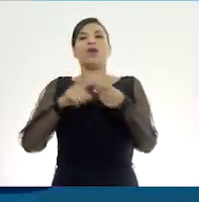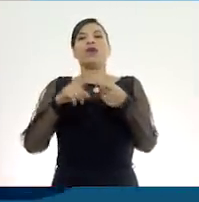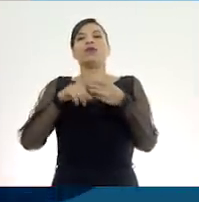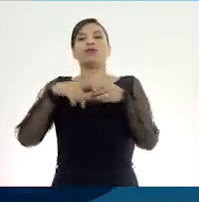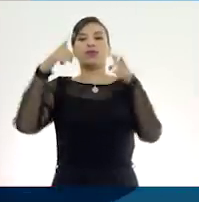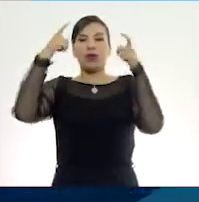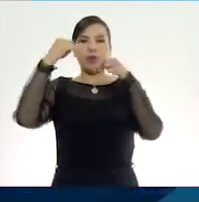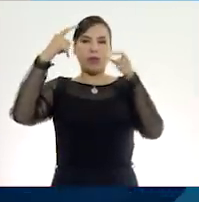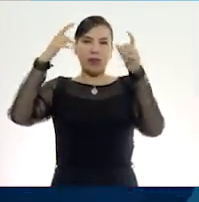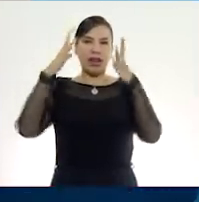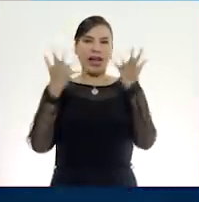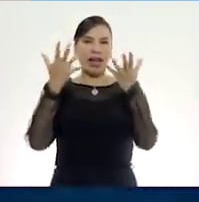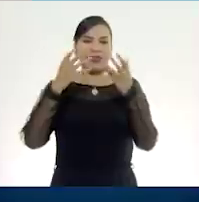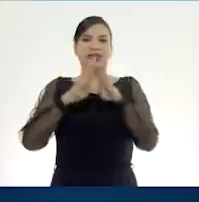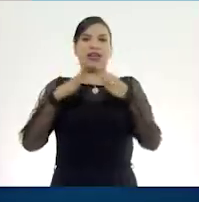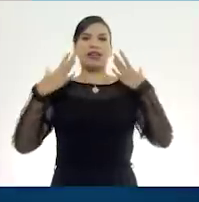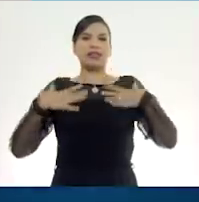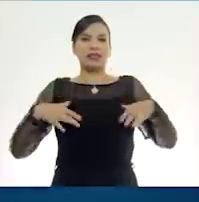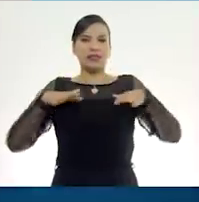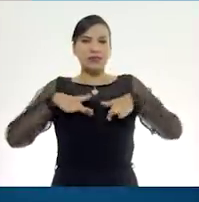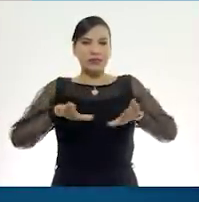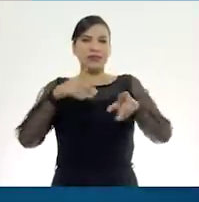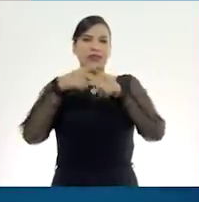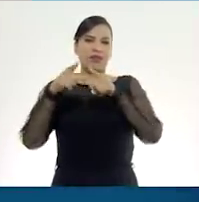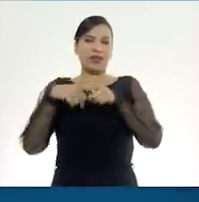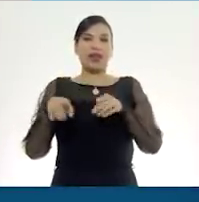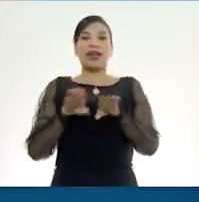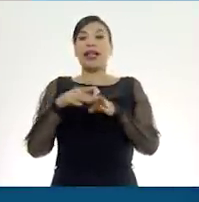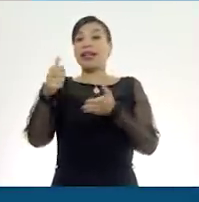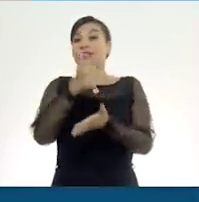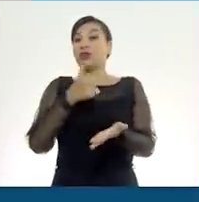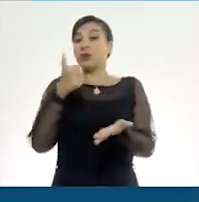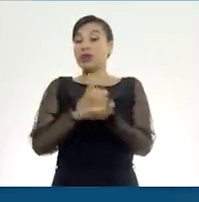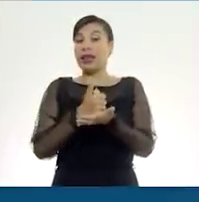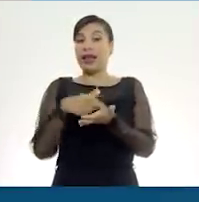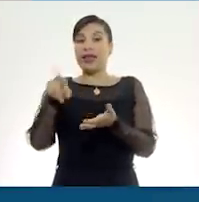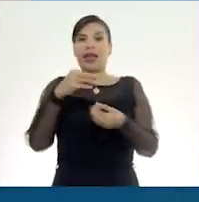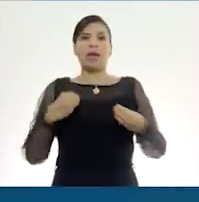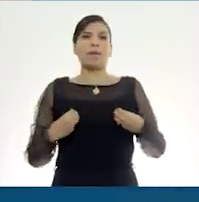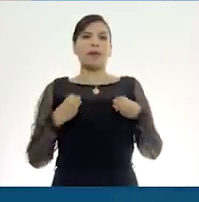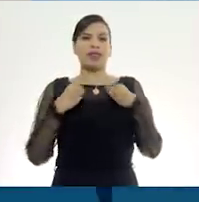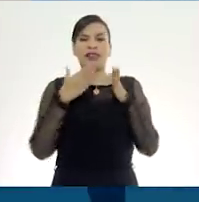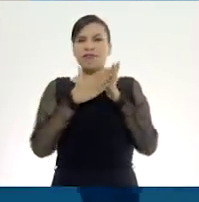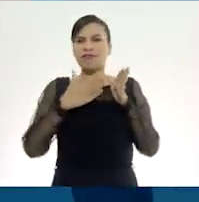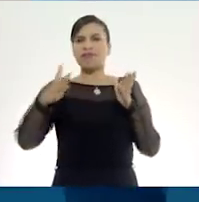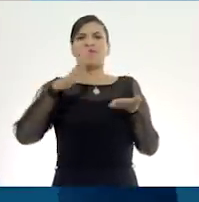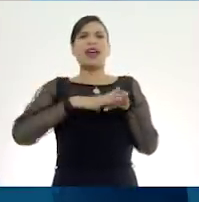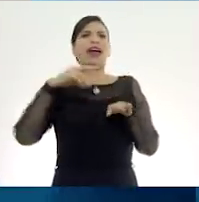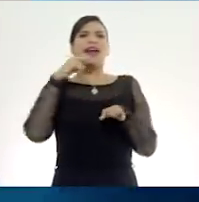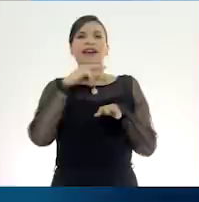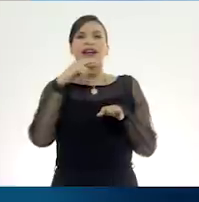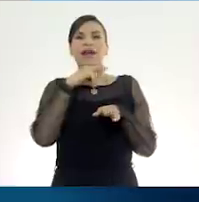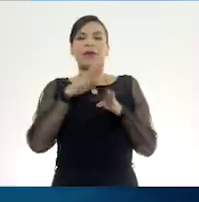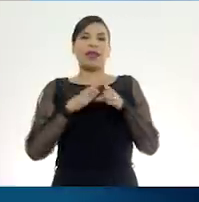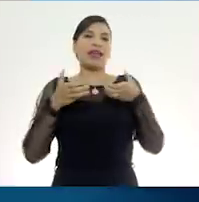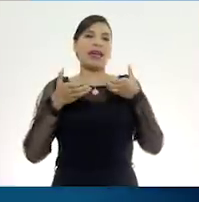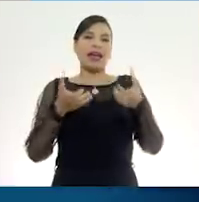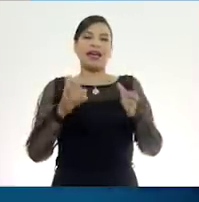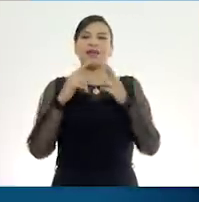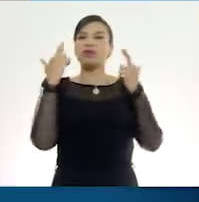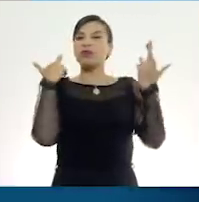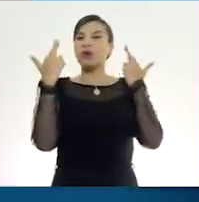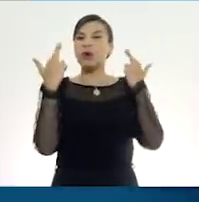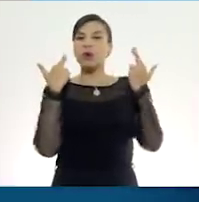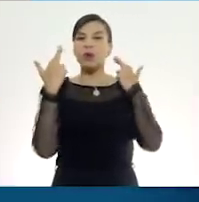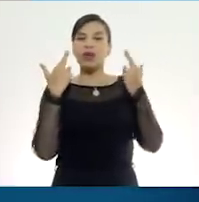los sastres o las costureras. En las ciudades la vida parecía transcurrir más rápido, las calles eran muy